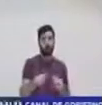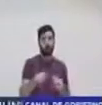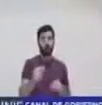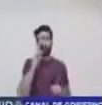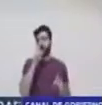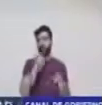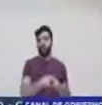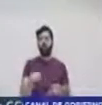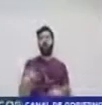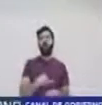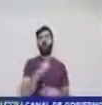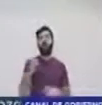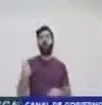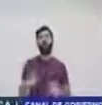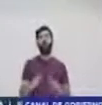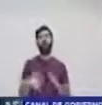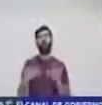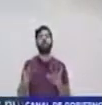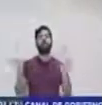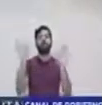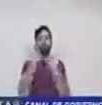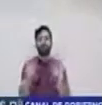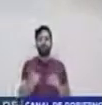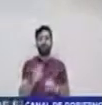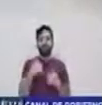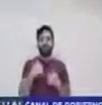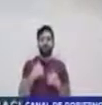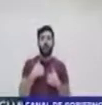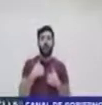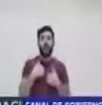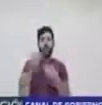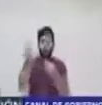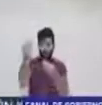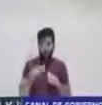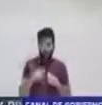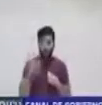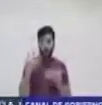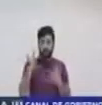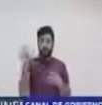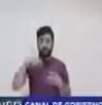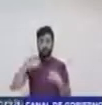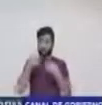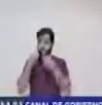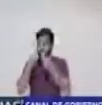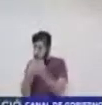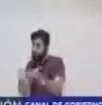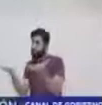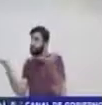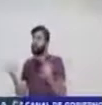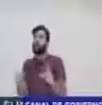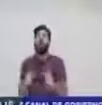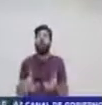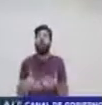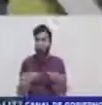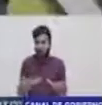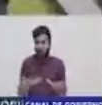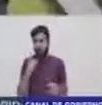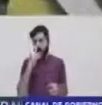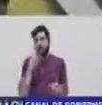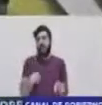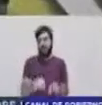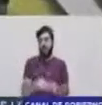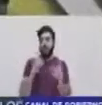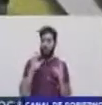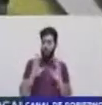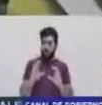el internet. Y la otra podría ser la forma en que distribuimos y comunicamos esa información, ¿verdad?